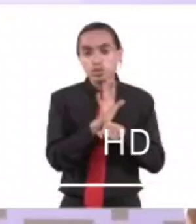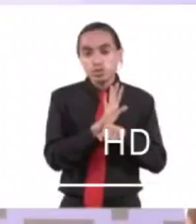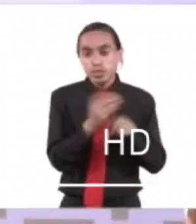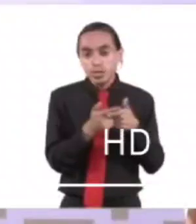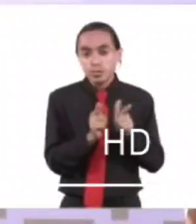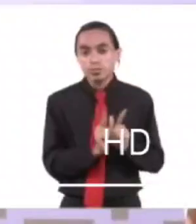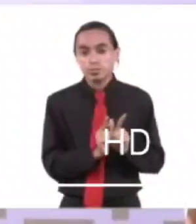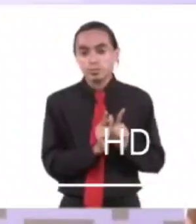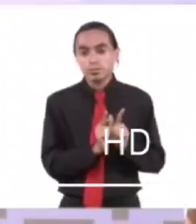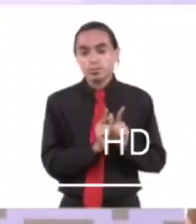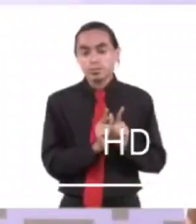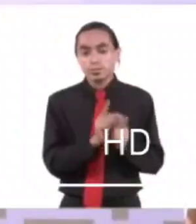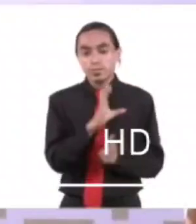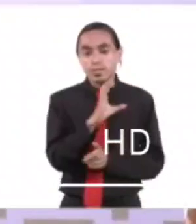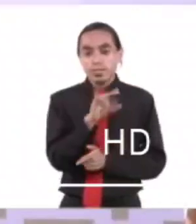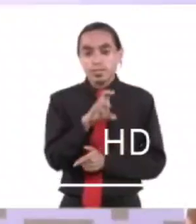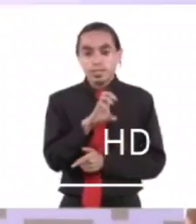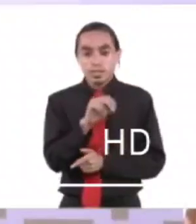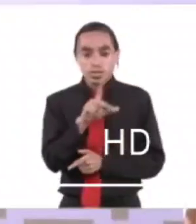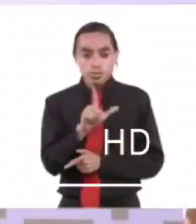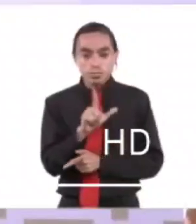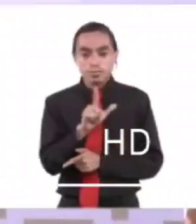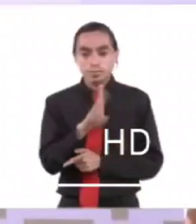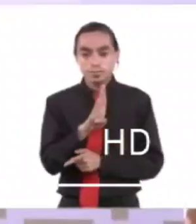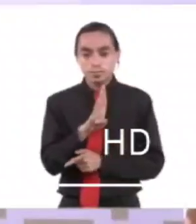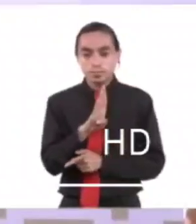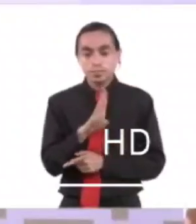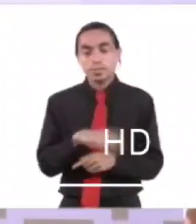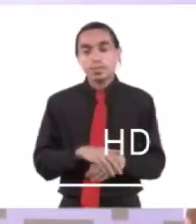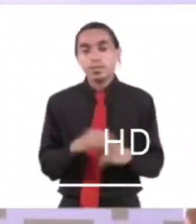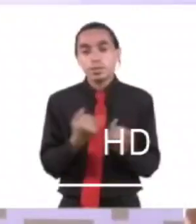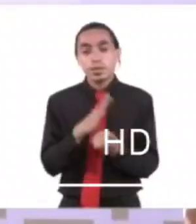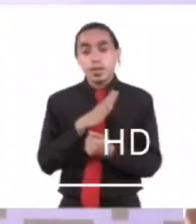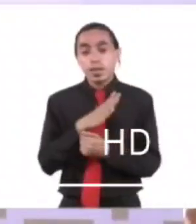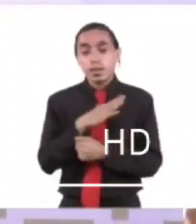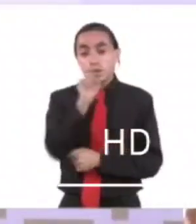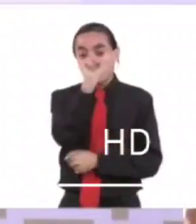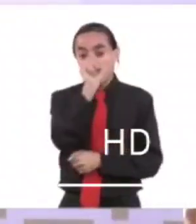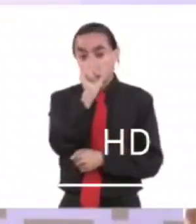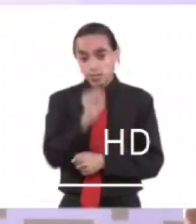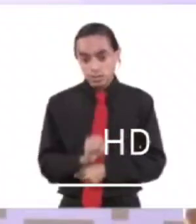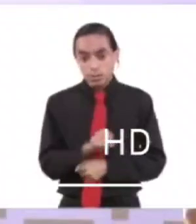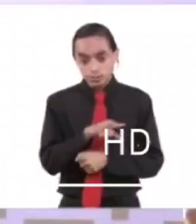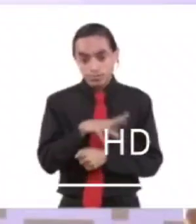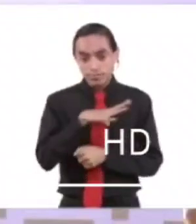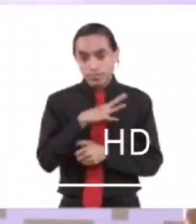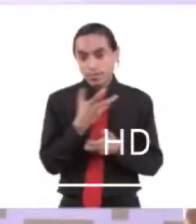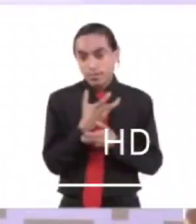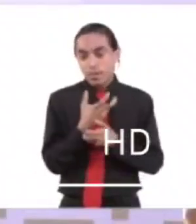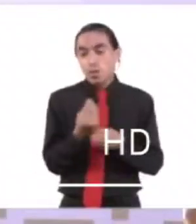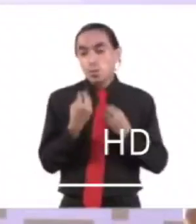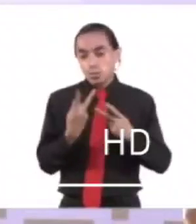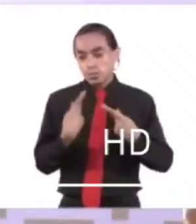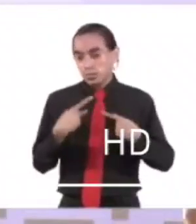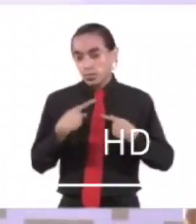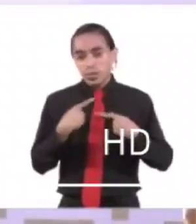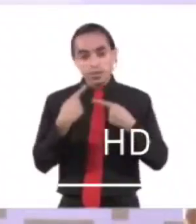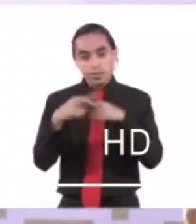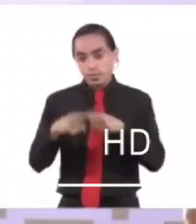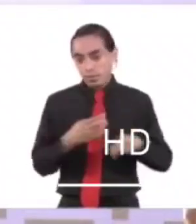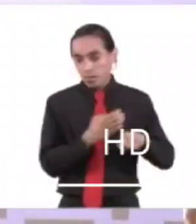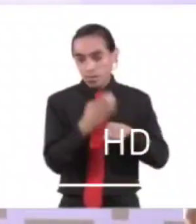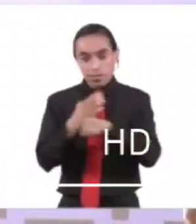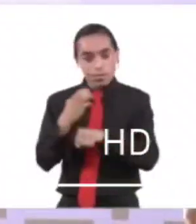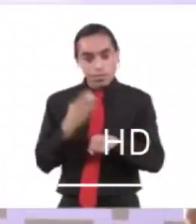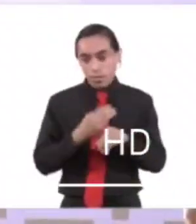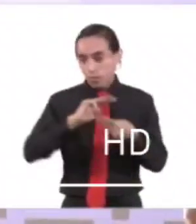cineclub que todos los sábados se llevaba a cabo, y venían pues gente de todo mundo, de toda la haya, intelectuales